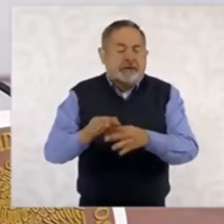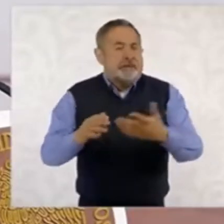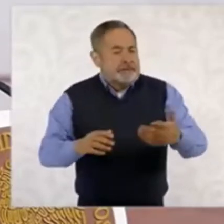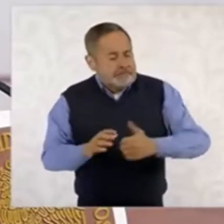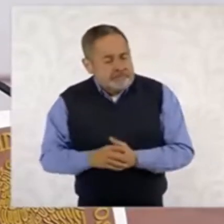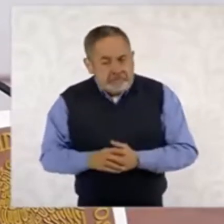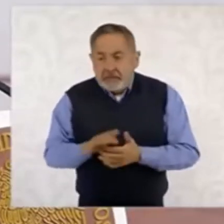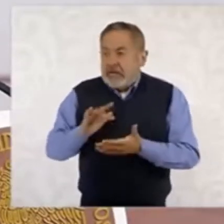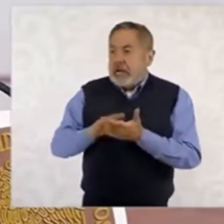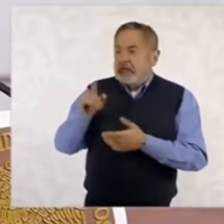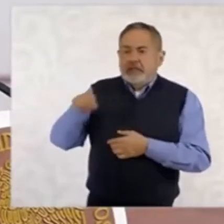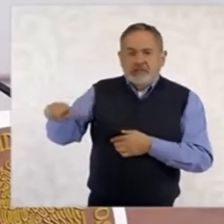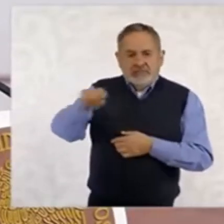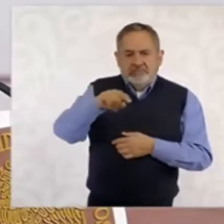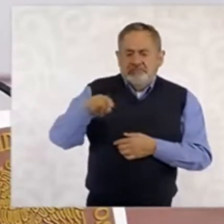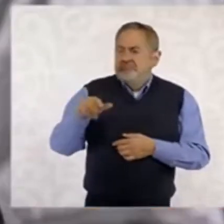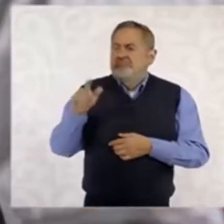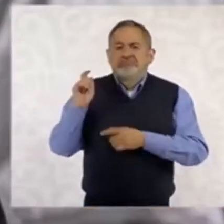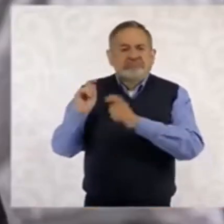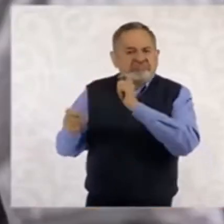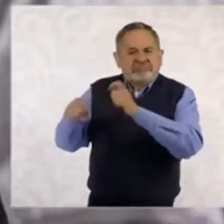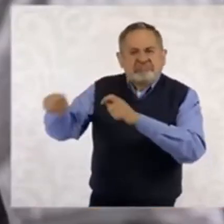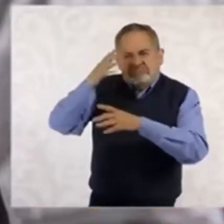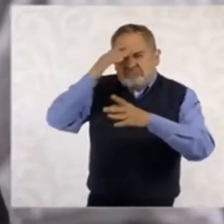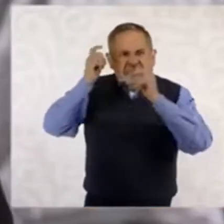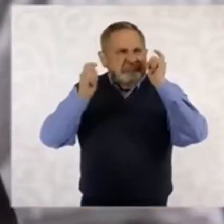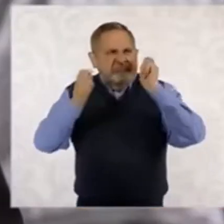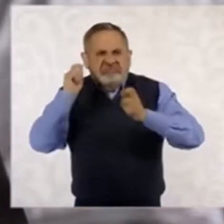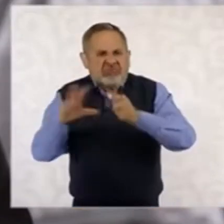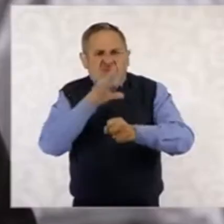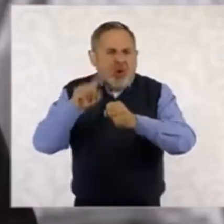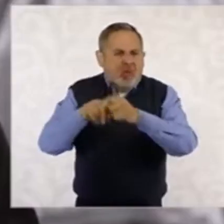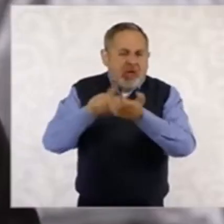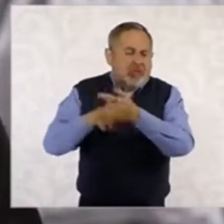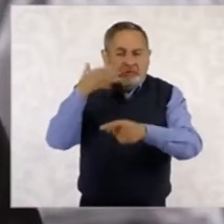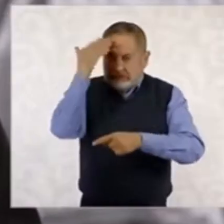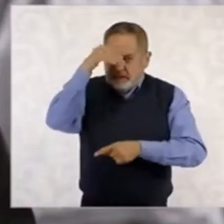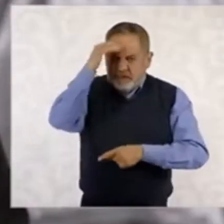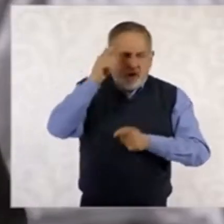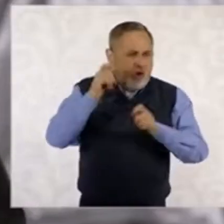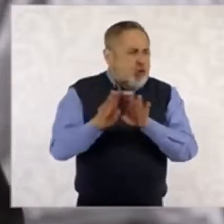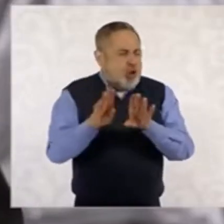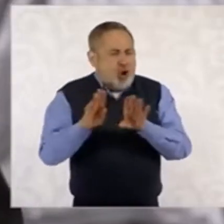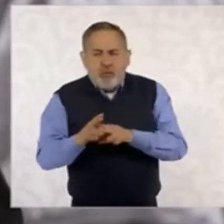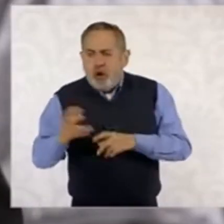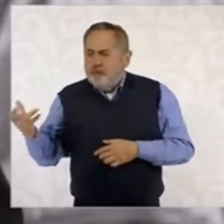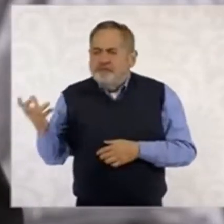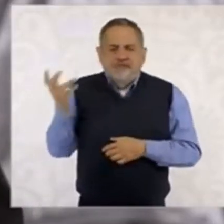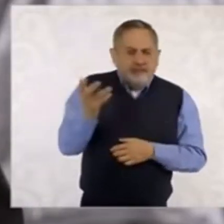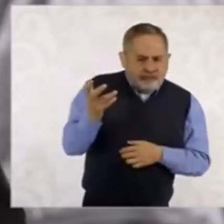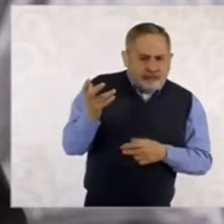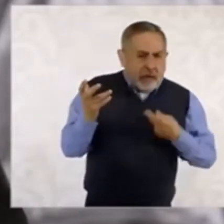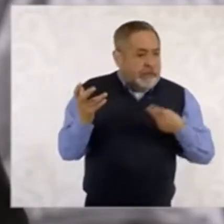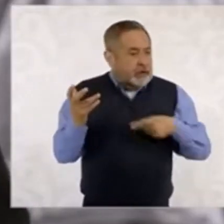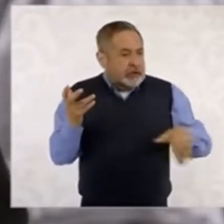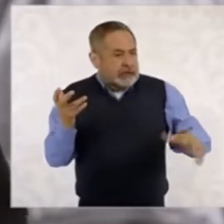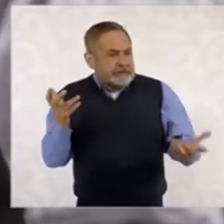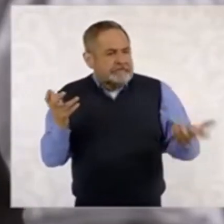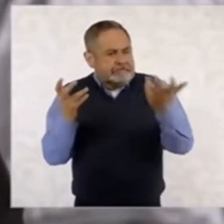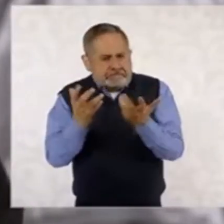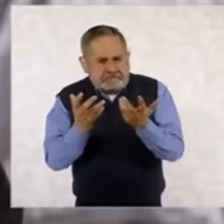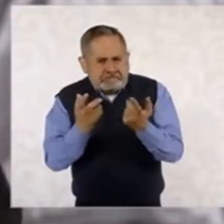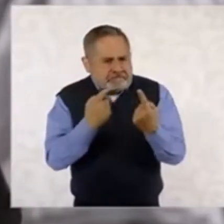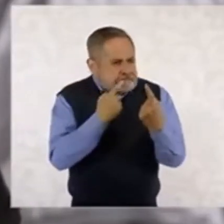los conocimientos técnicos que han demostrado los servidores públicos con los habitantes del Estado. Con